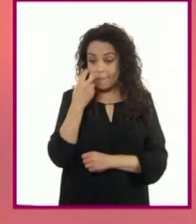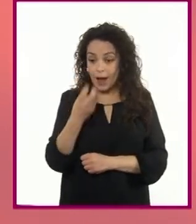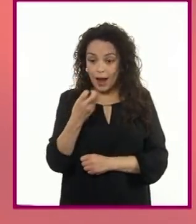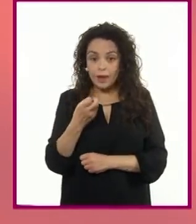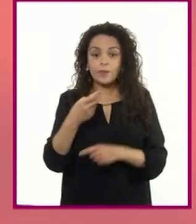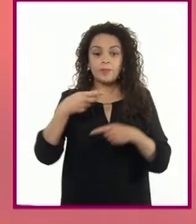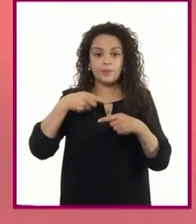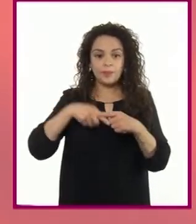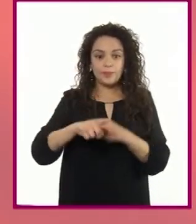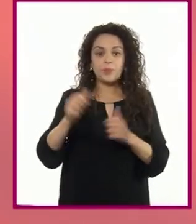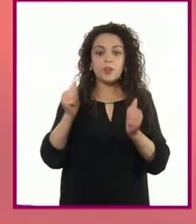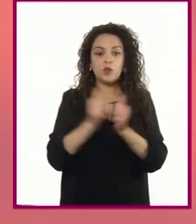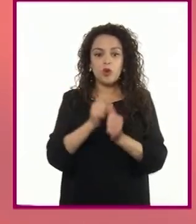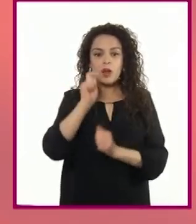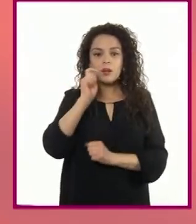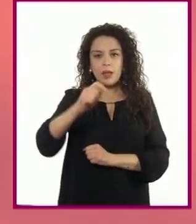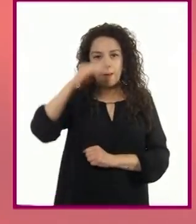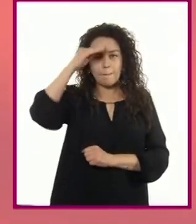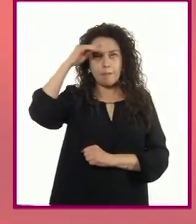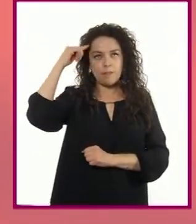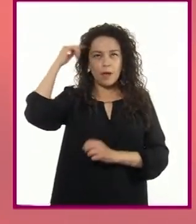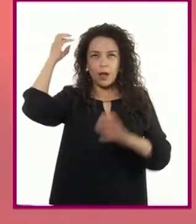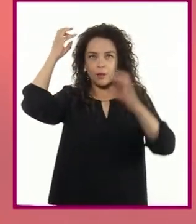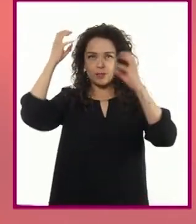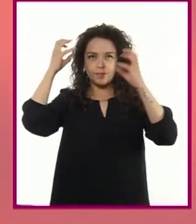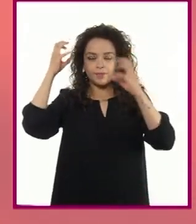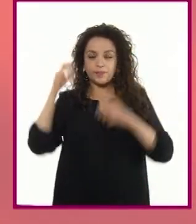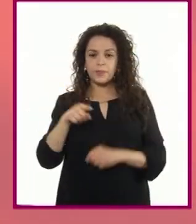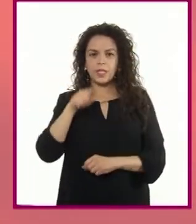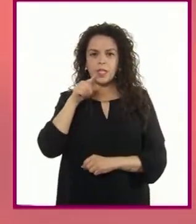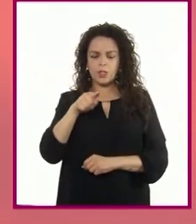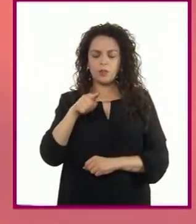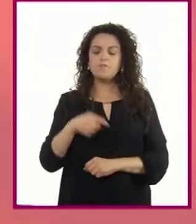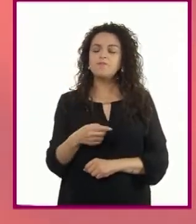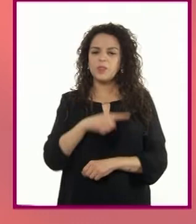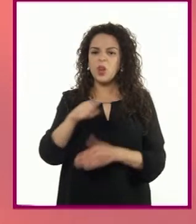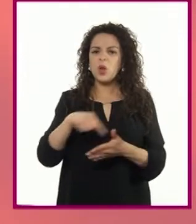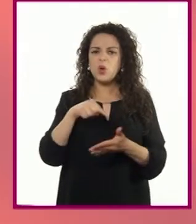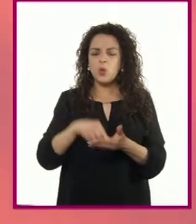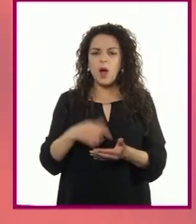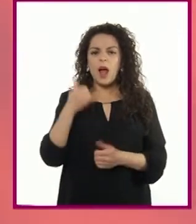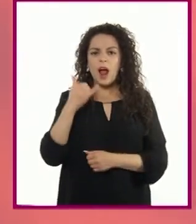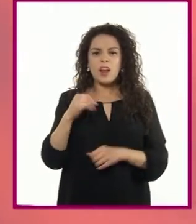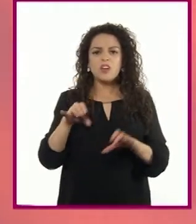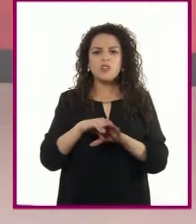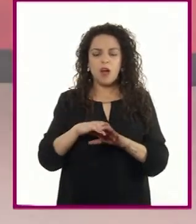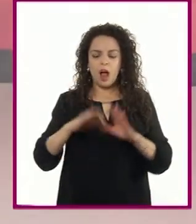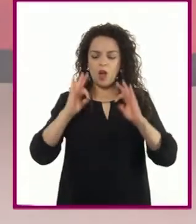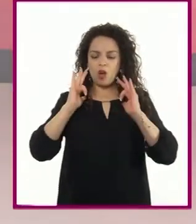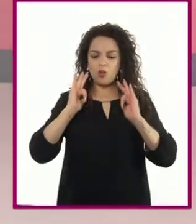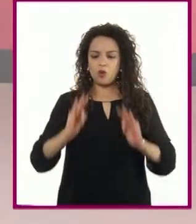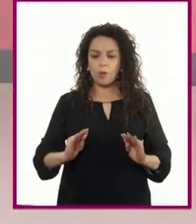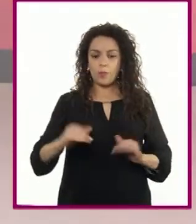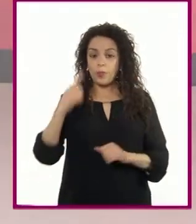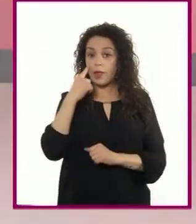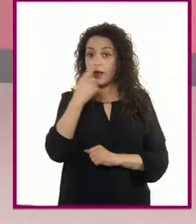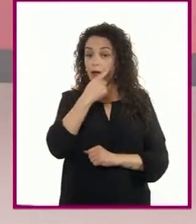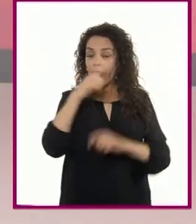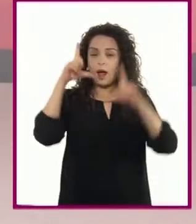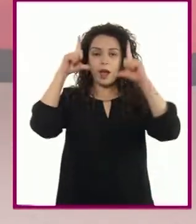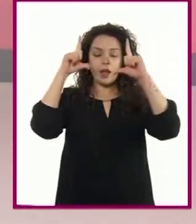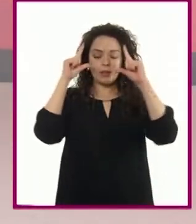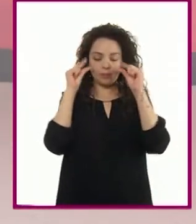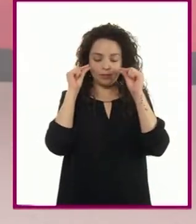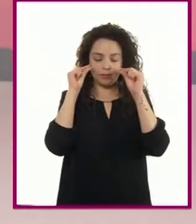nuestra reflexión. Colóquense en una posición cómoda y cierren los ojos. Inhalen profundo